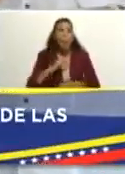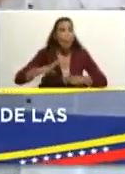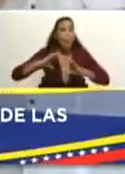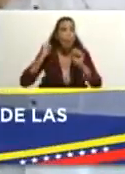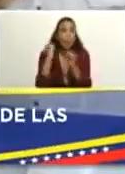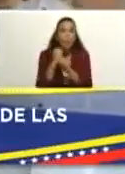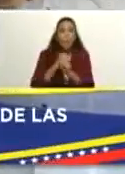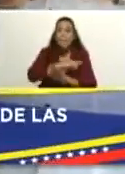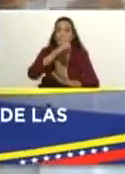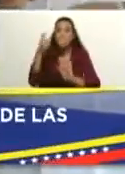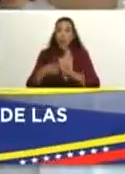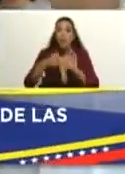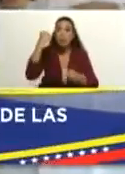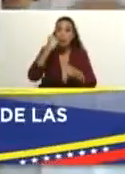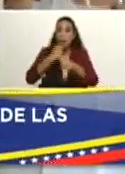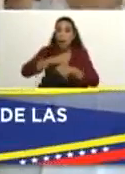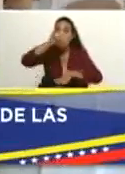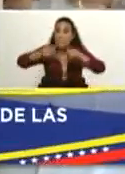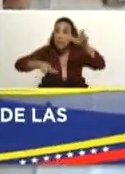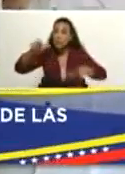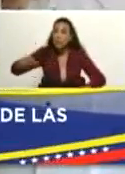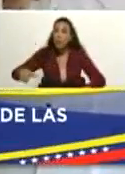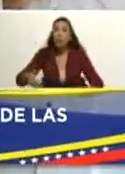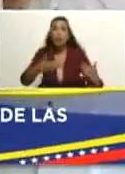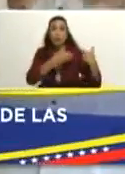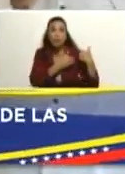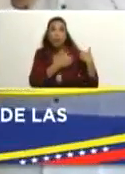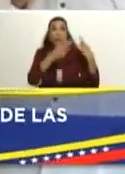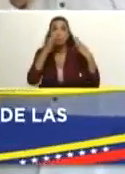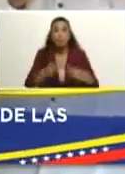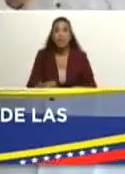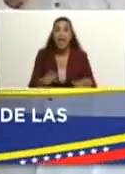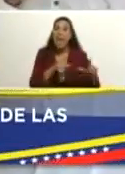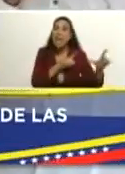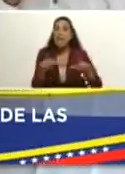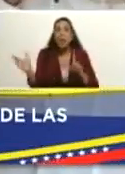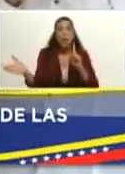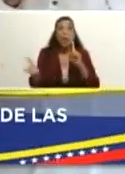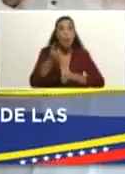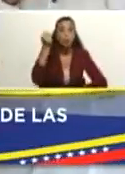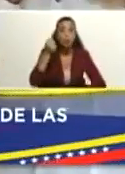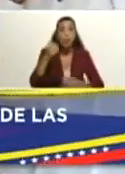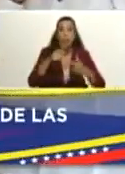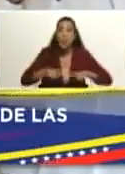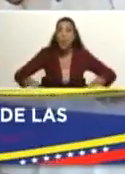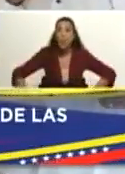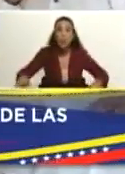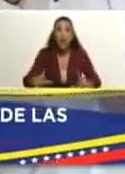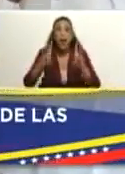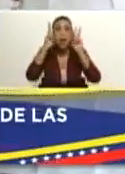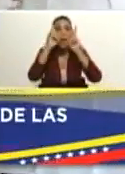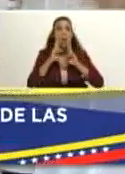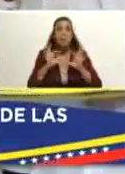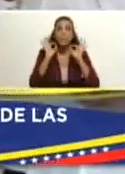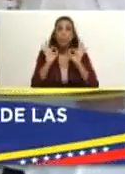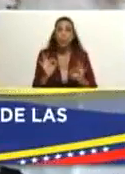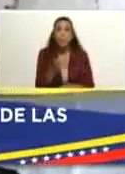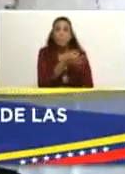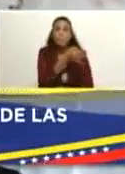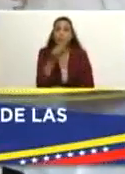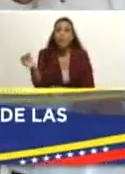personal de esta unidad educativa República de Panamá tiene que conseguir su unidad educativa